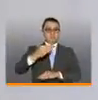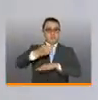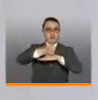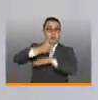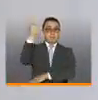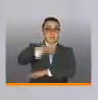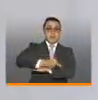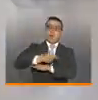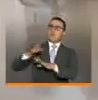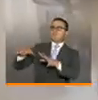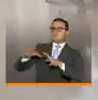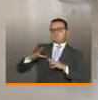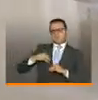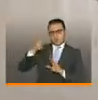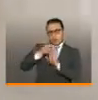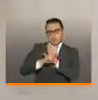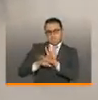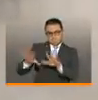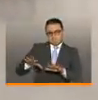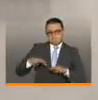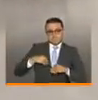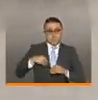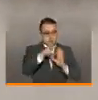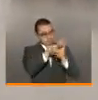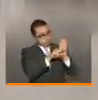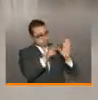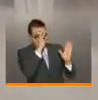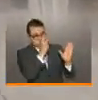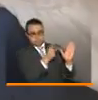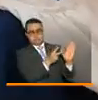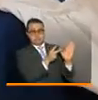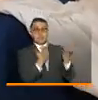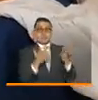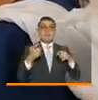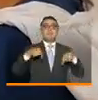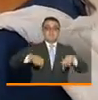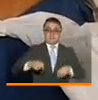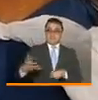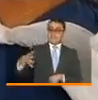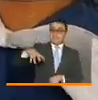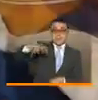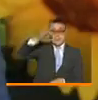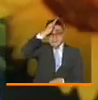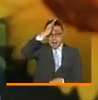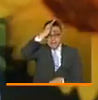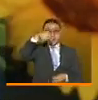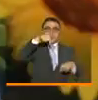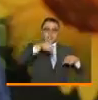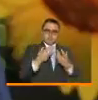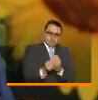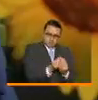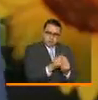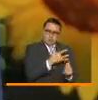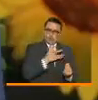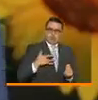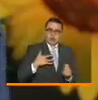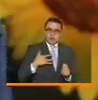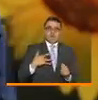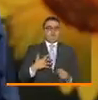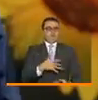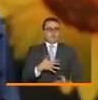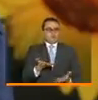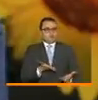hasta el momento y respetar como toda esa normatividad. Para nosotros como clínica y como equipo de salud, prestar un servicio articulado